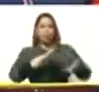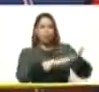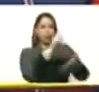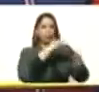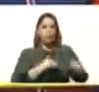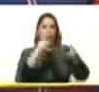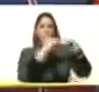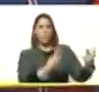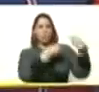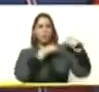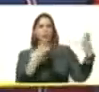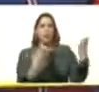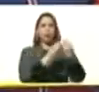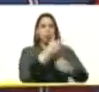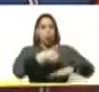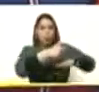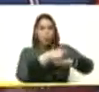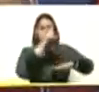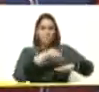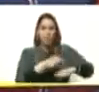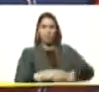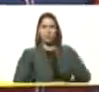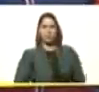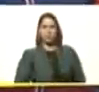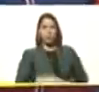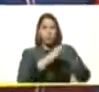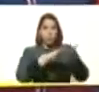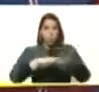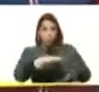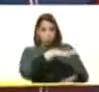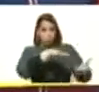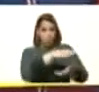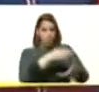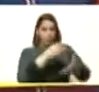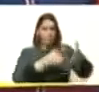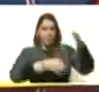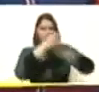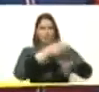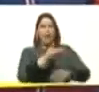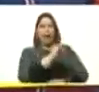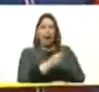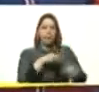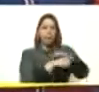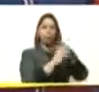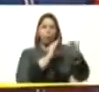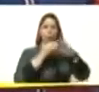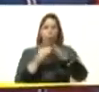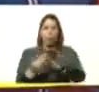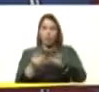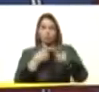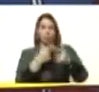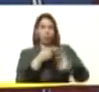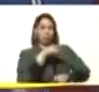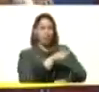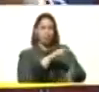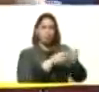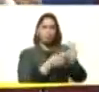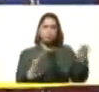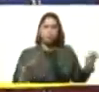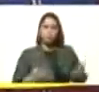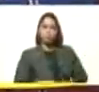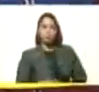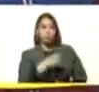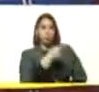corresponsable con su gobierno en la solución a problemas concretos que hay en cada comunidad. De tal manera, presidente, que al